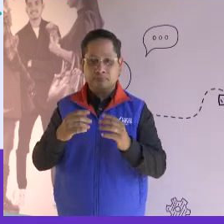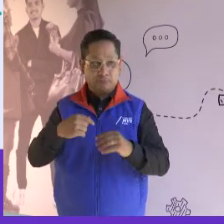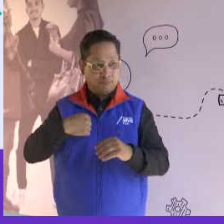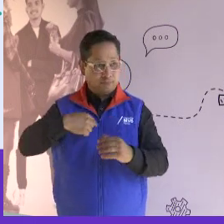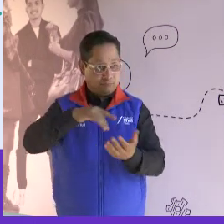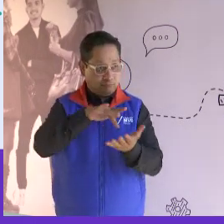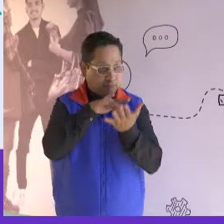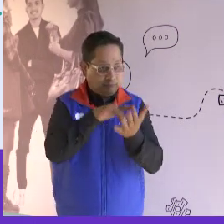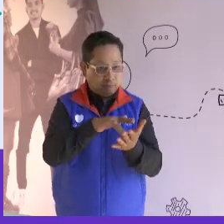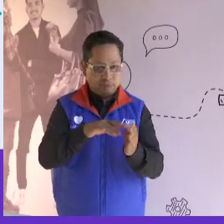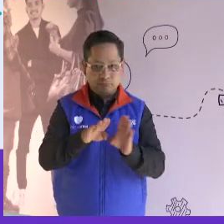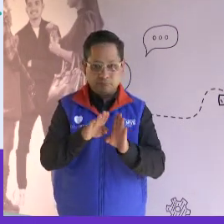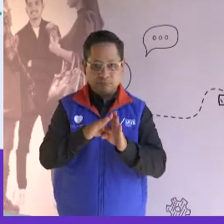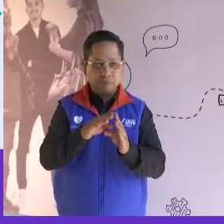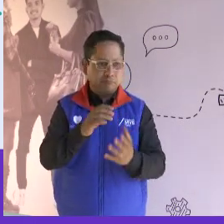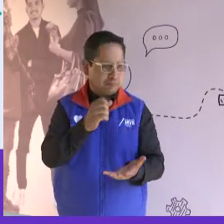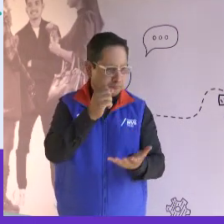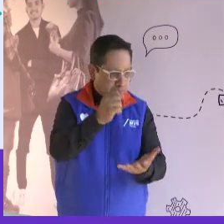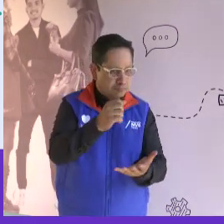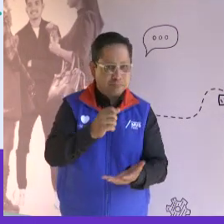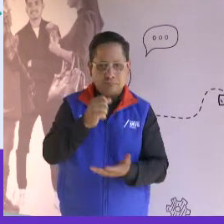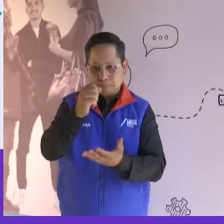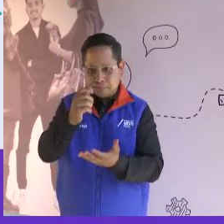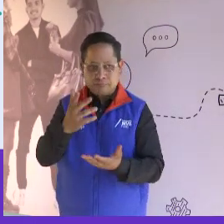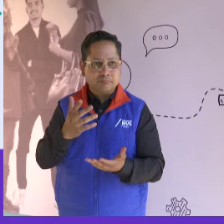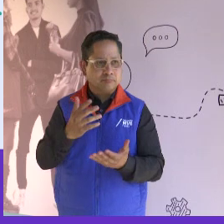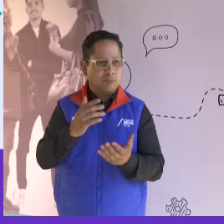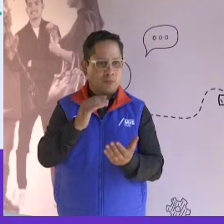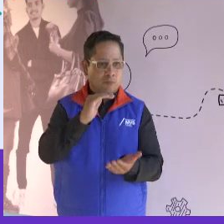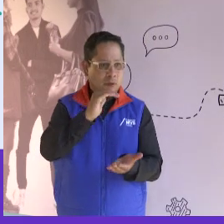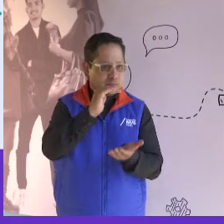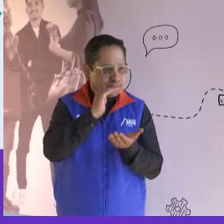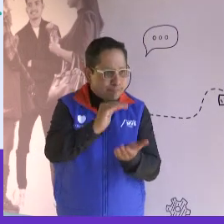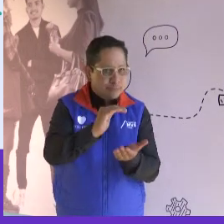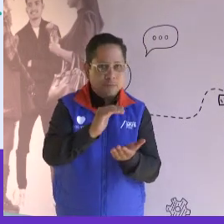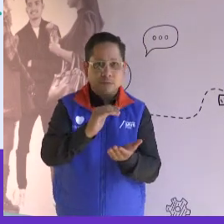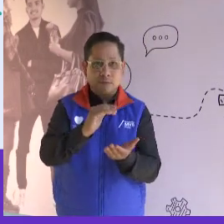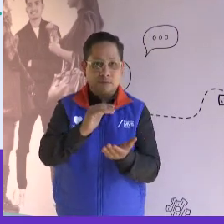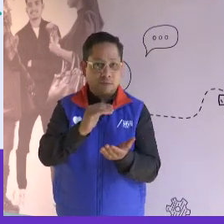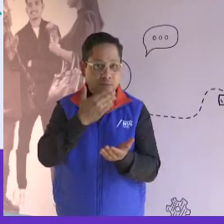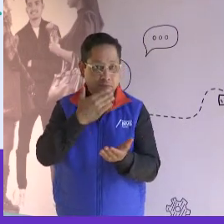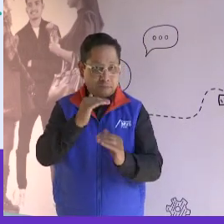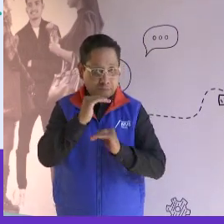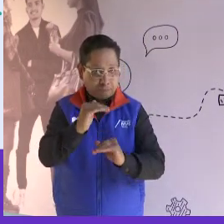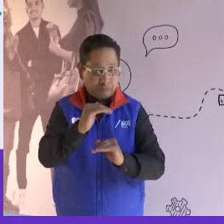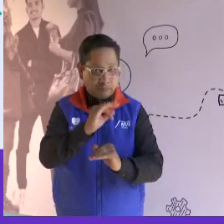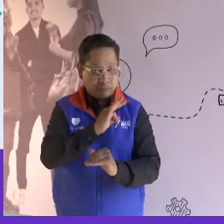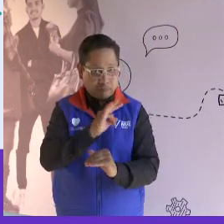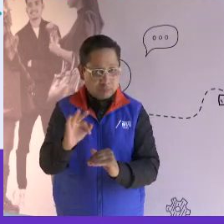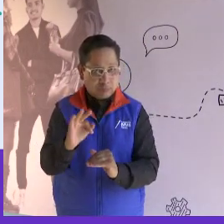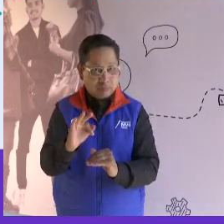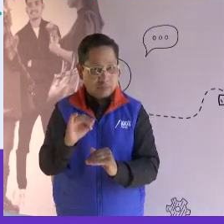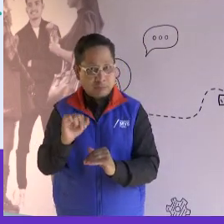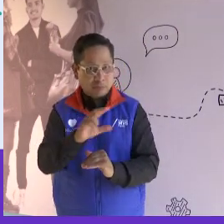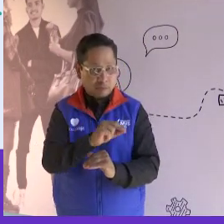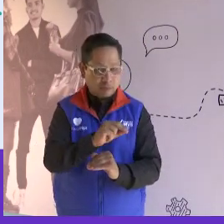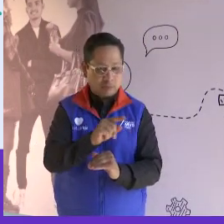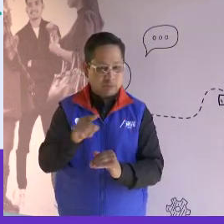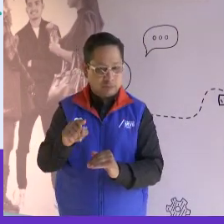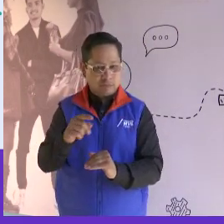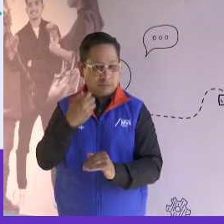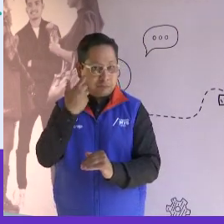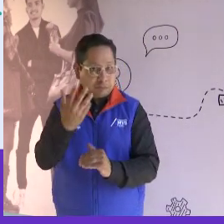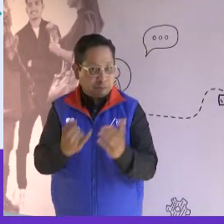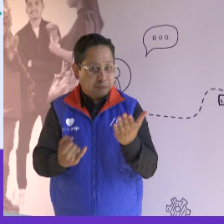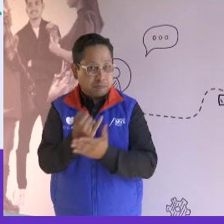participamos, ¿no? O sea, cada quien pone una cuota, hay límites a lo que podemos, digamos, dar a la iniciativa, y hay una toma